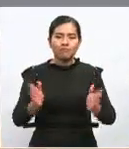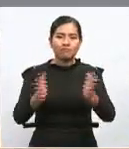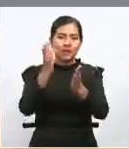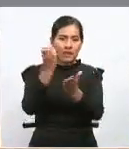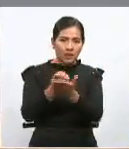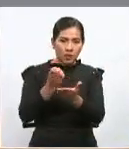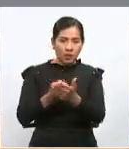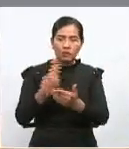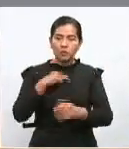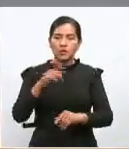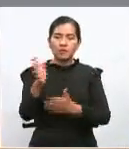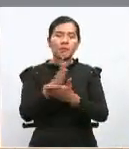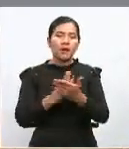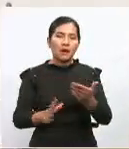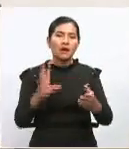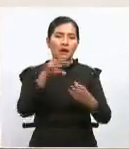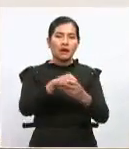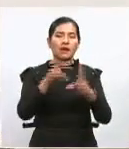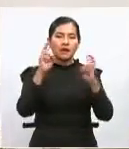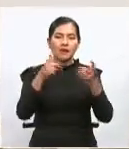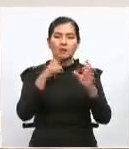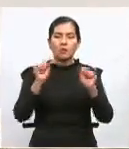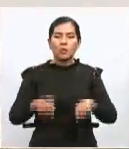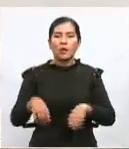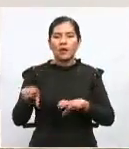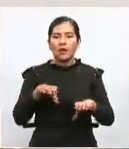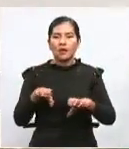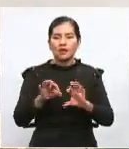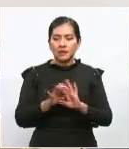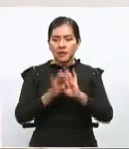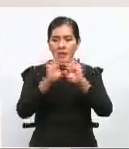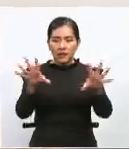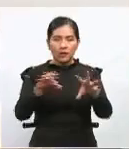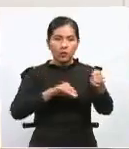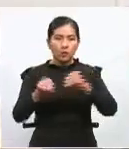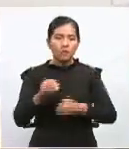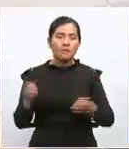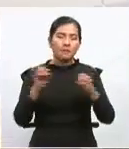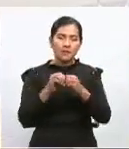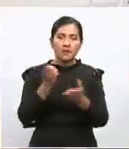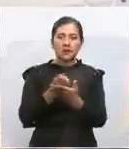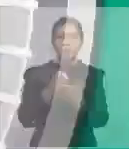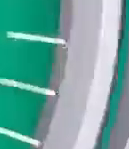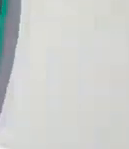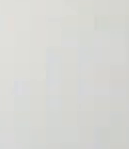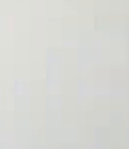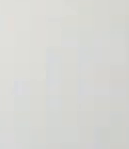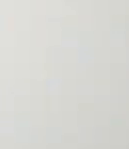parte de lo que tenemos que hacer para reactivar y mover más la economía del país.